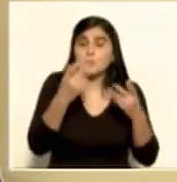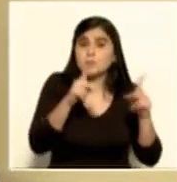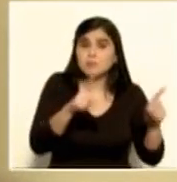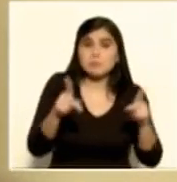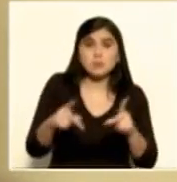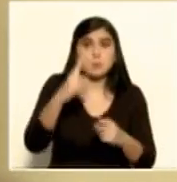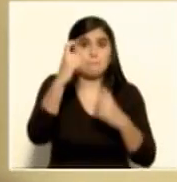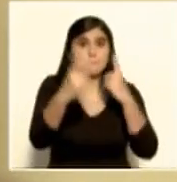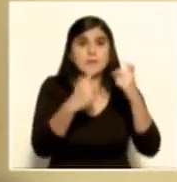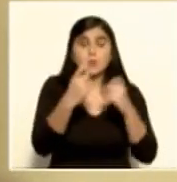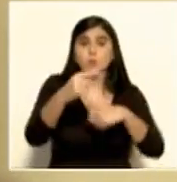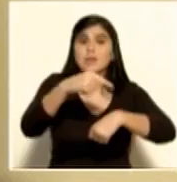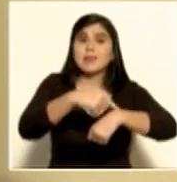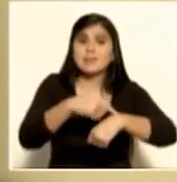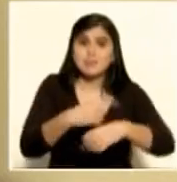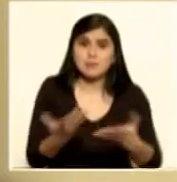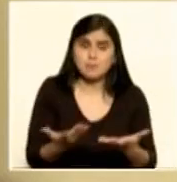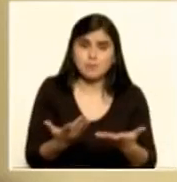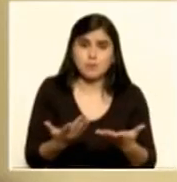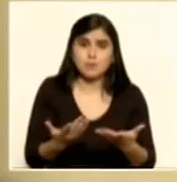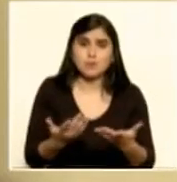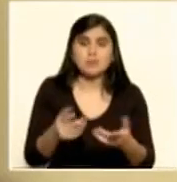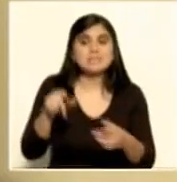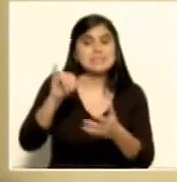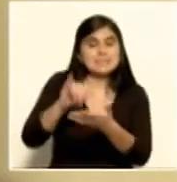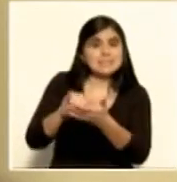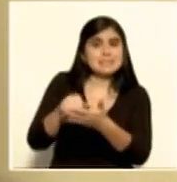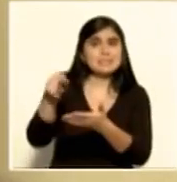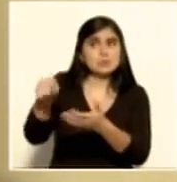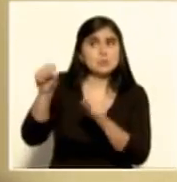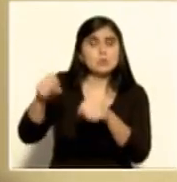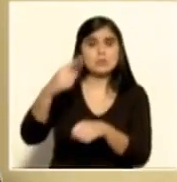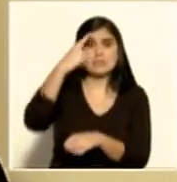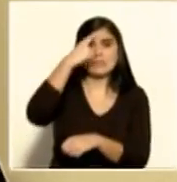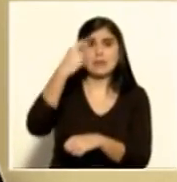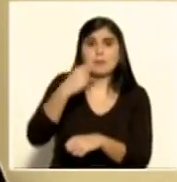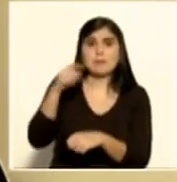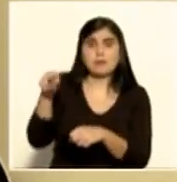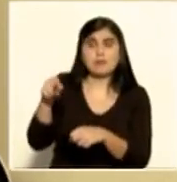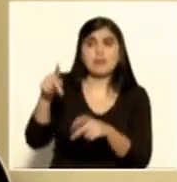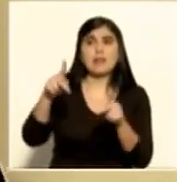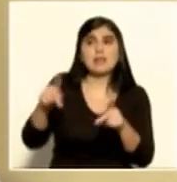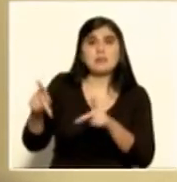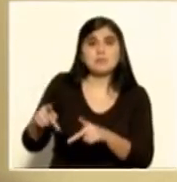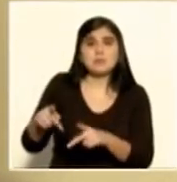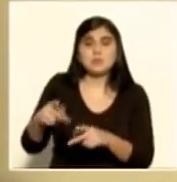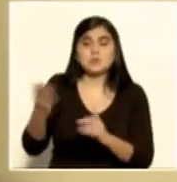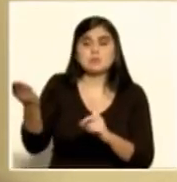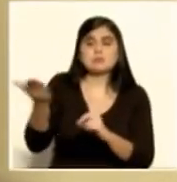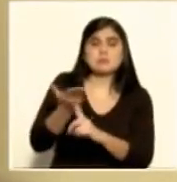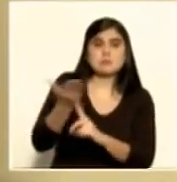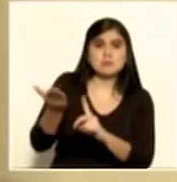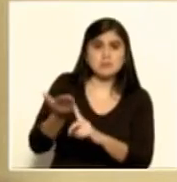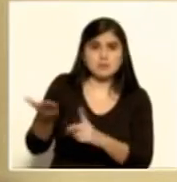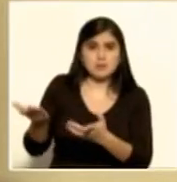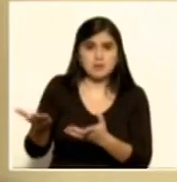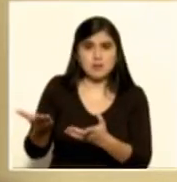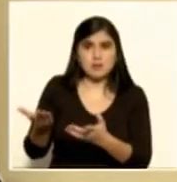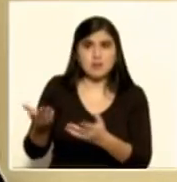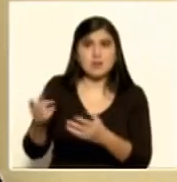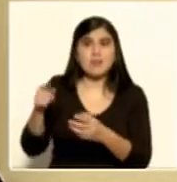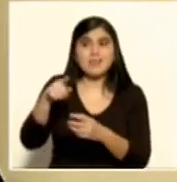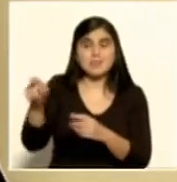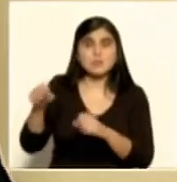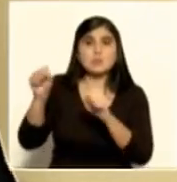¿verdad? Y también recordemos que eso puede ser incluso por el perfil de las personas que se empiezan a afectar, que eso también puede colaborar dependiendo de los